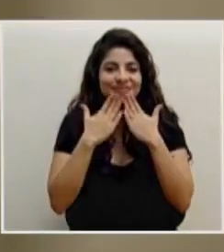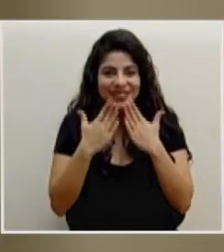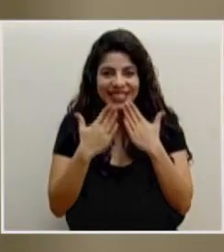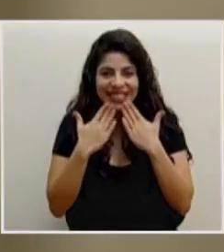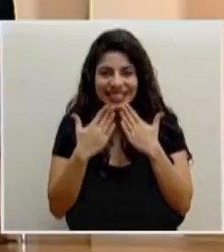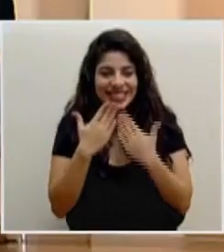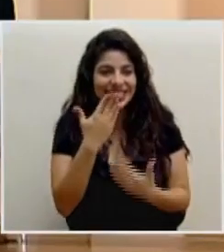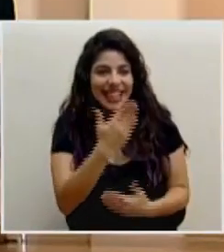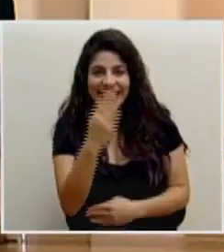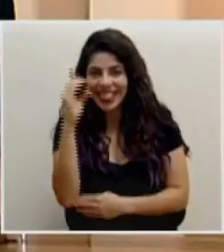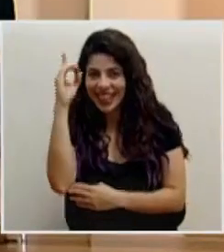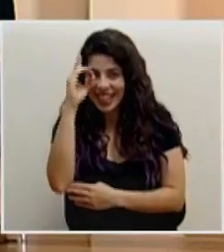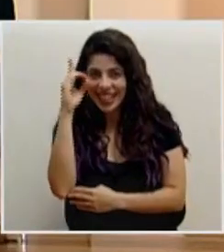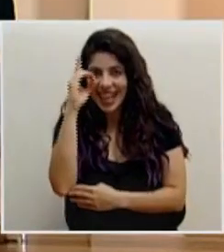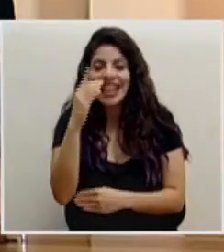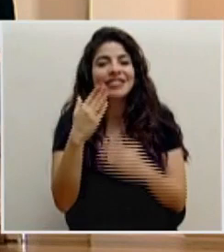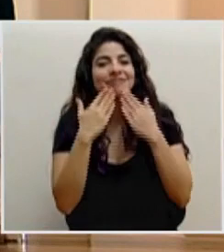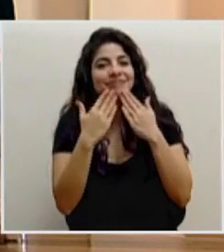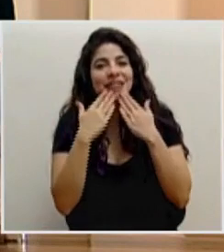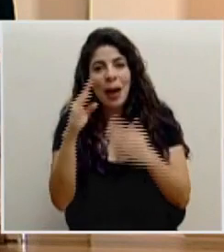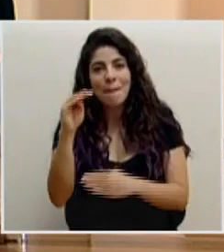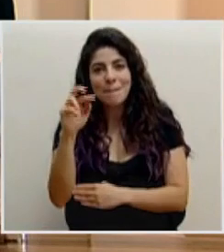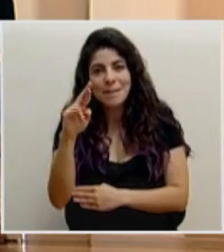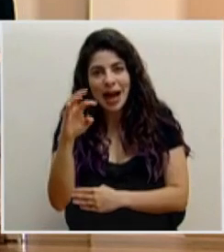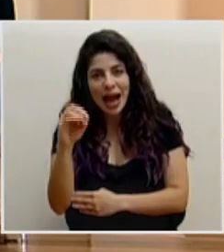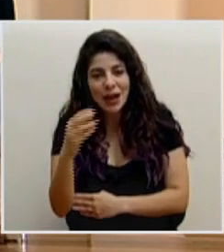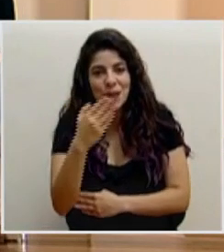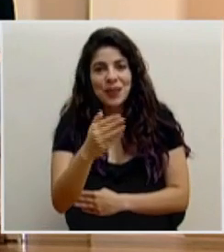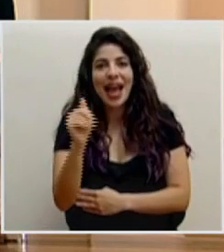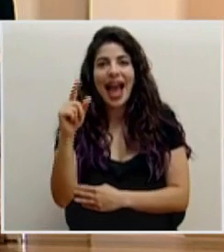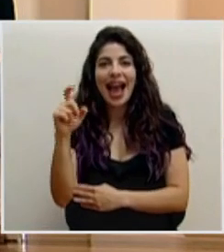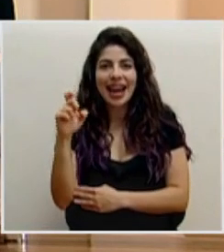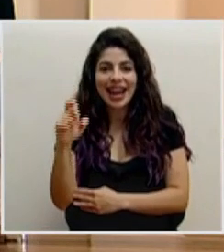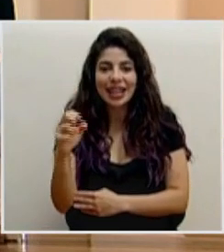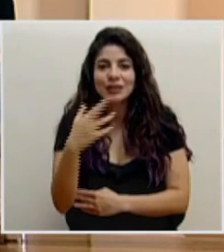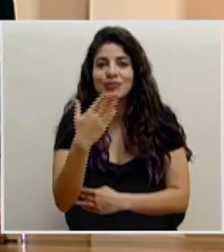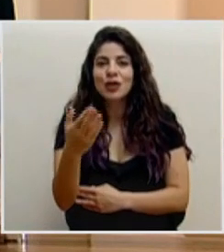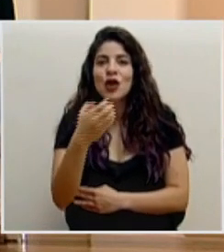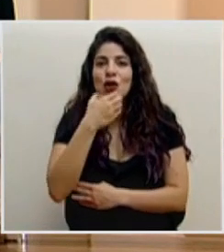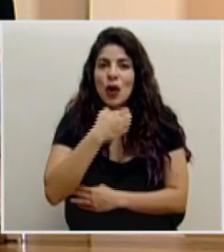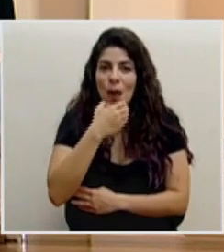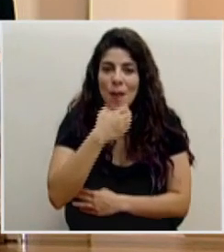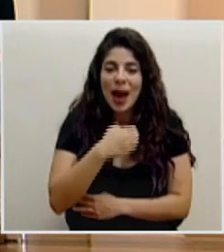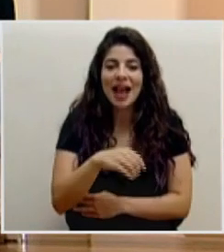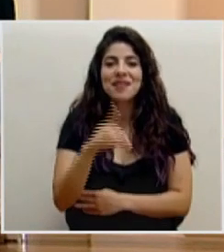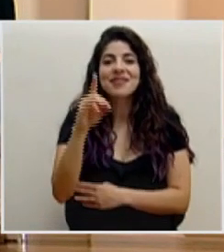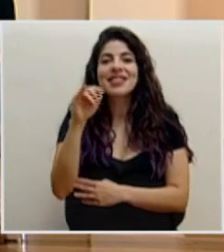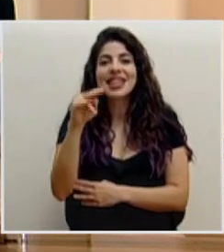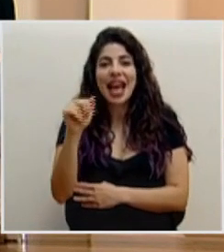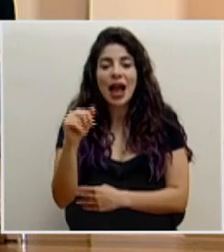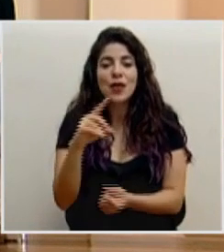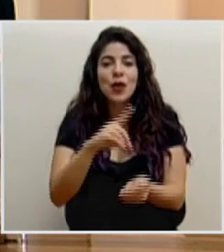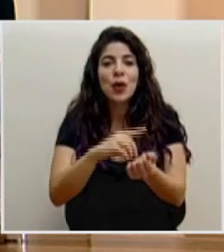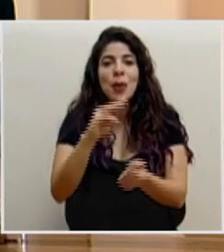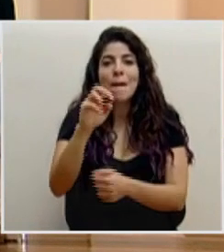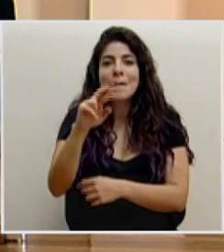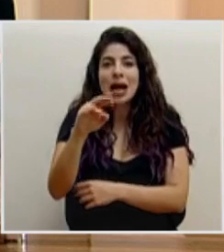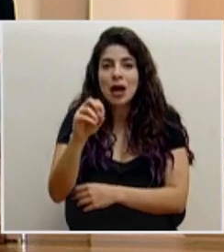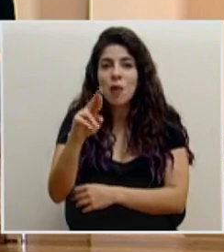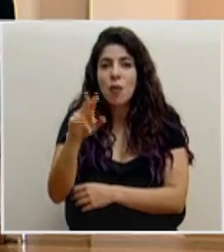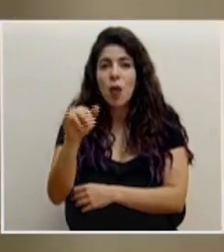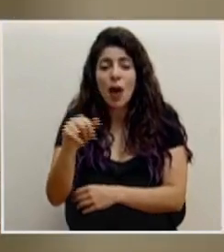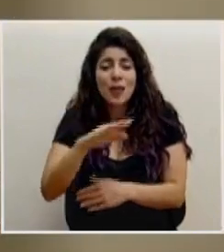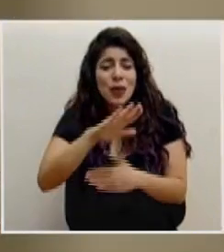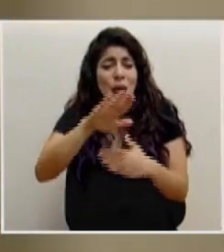Agradecerle a don Daniel, a don Mario, a don Alex, a don Román, a dona Diana, al doctor Mario Mora, a todas las